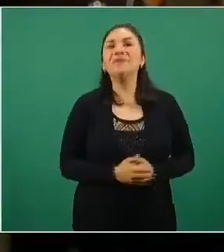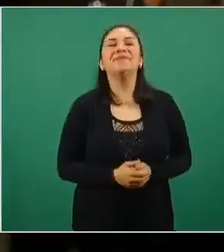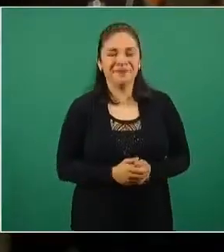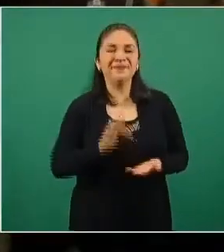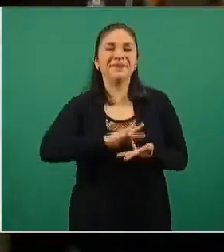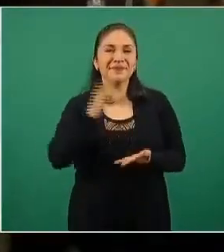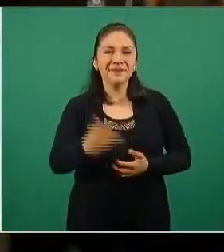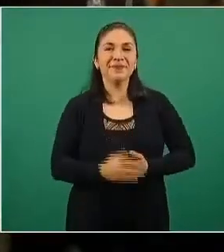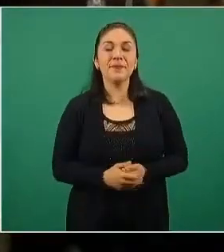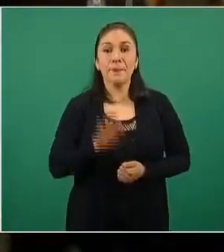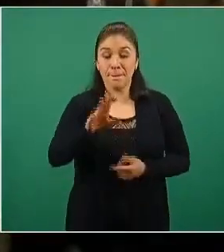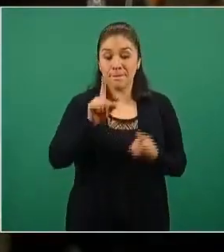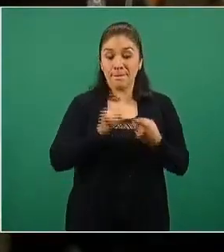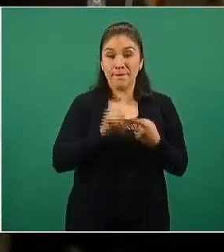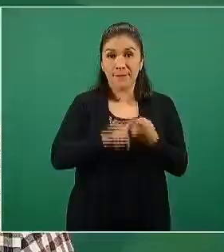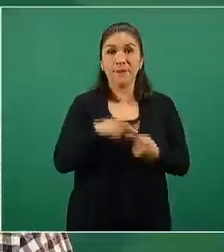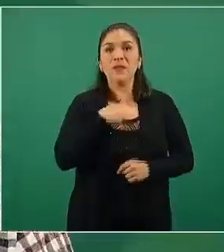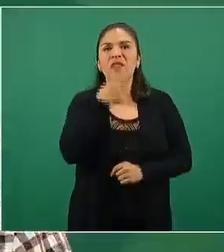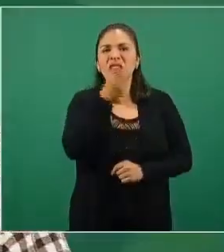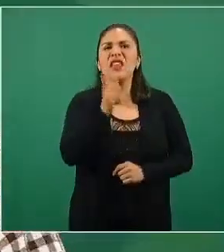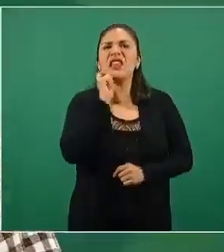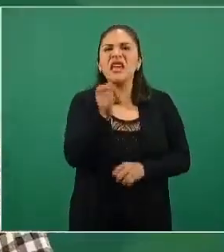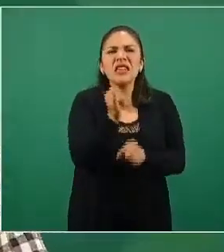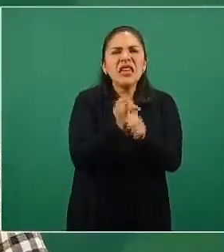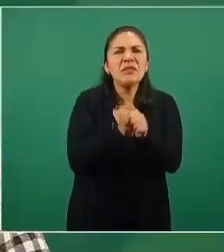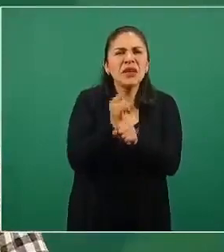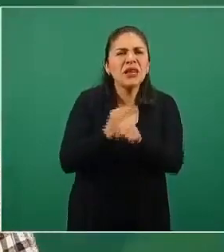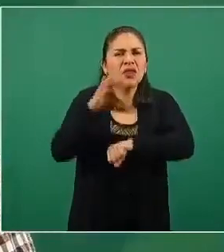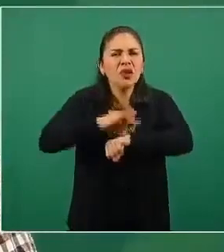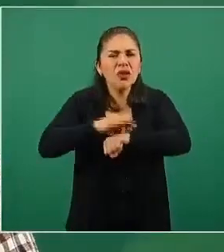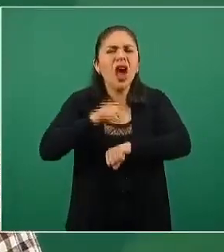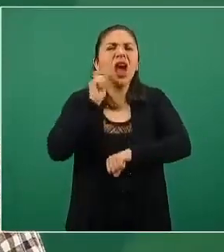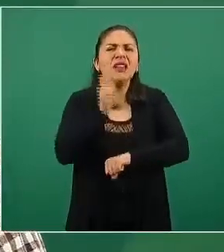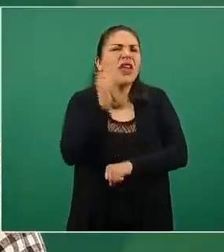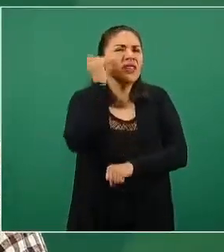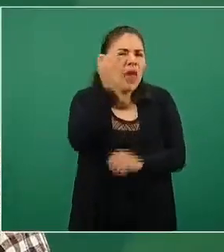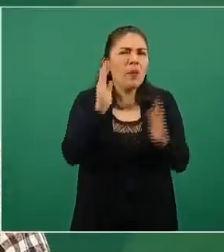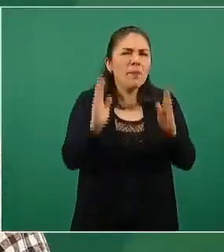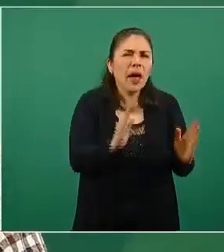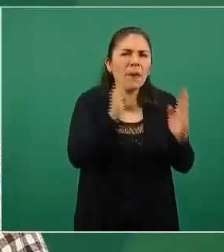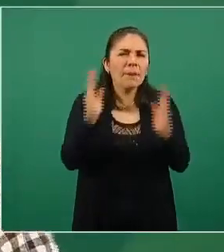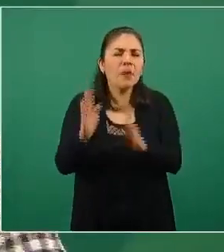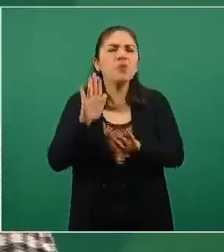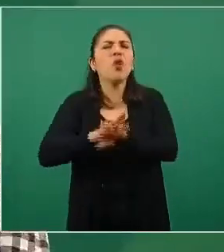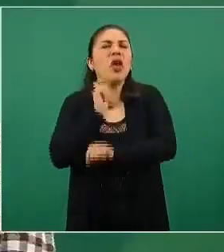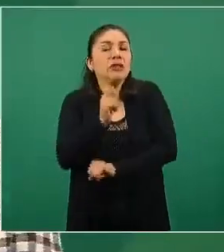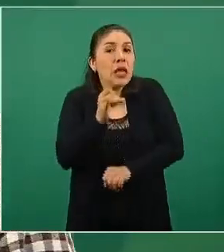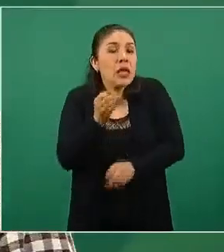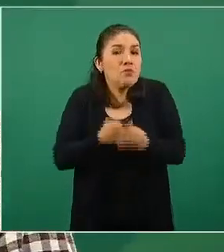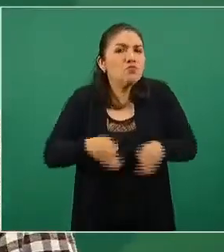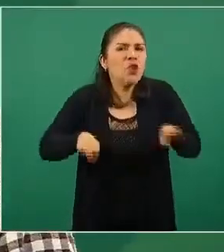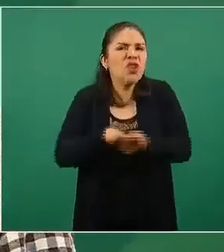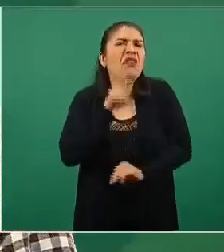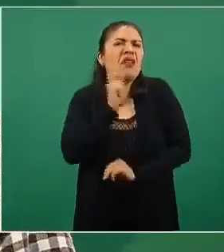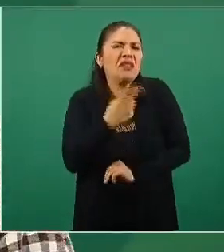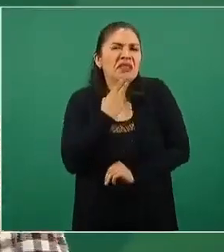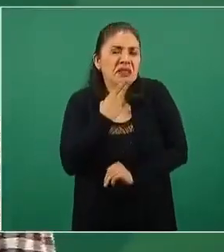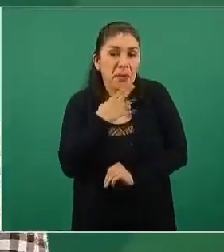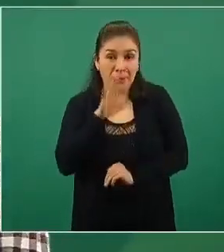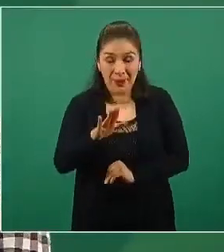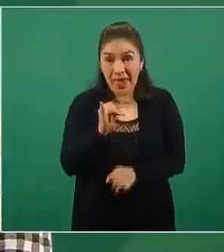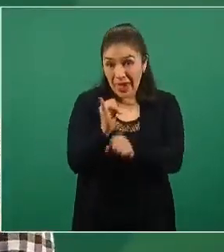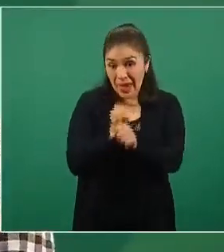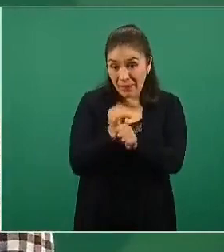Muchas gracias. Primero, retomamos sobre qué es la investigación clínica, cuáles son sus fases y por qué es tan importante. La investigación clínica es